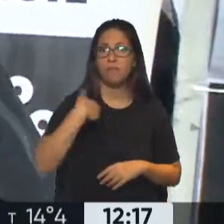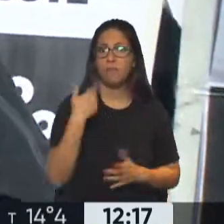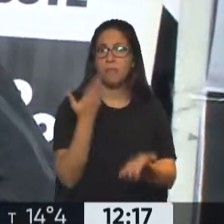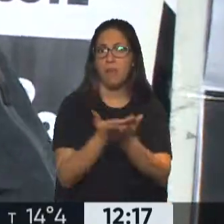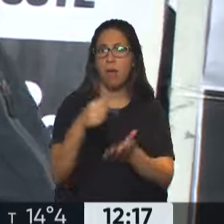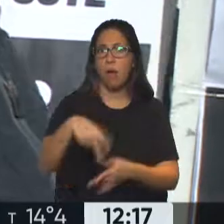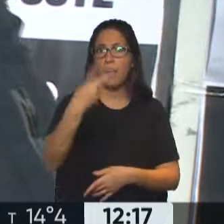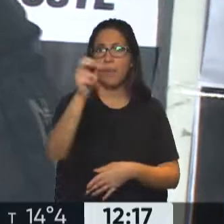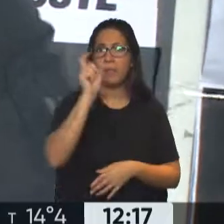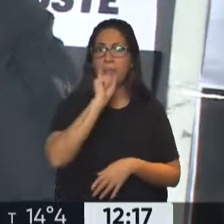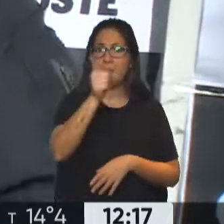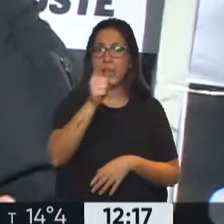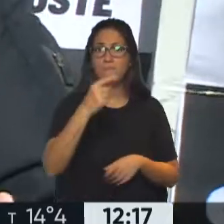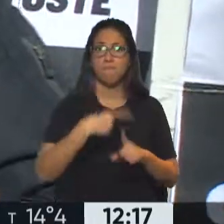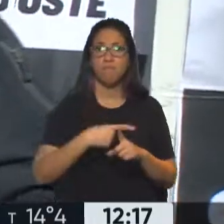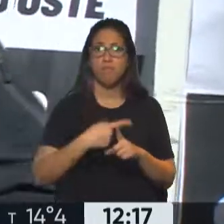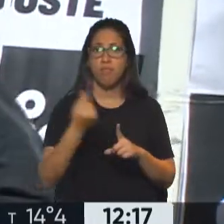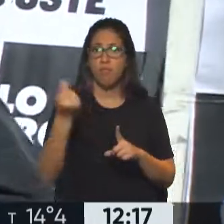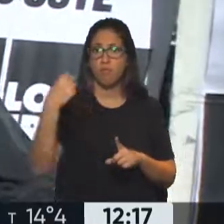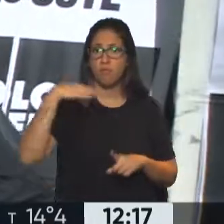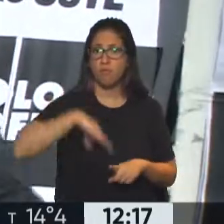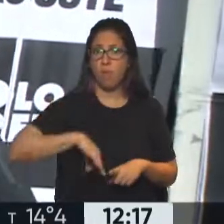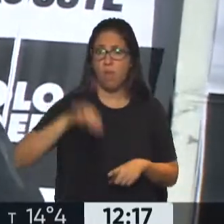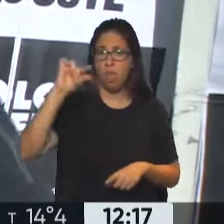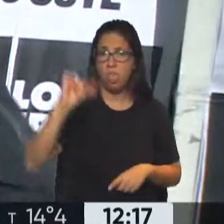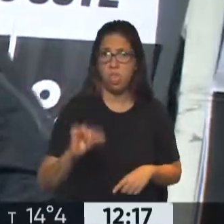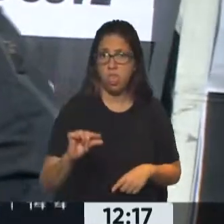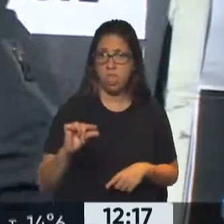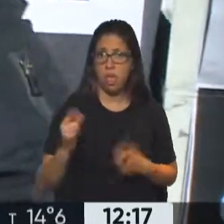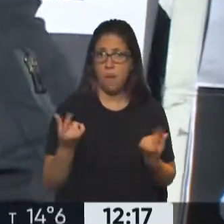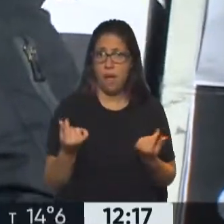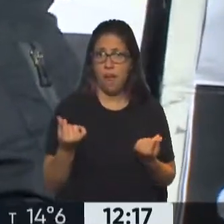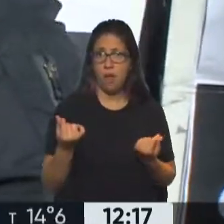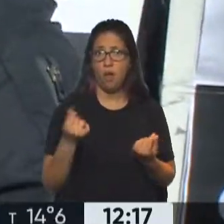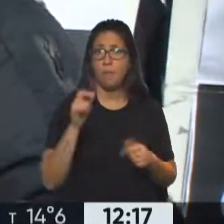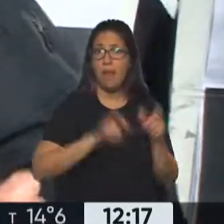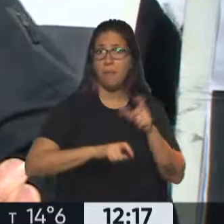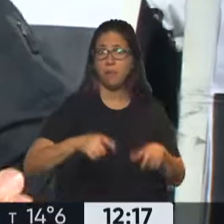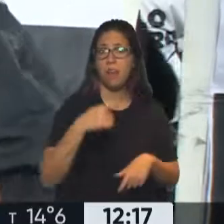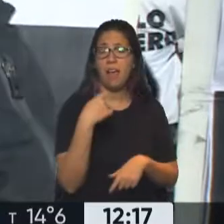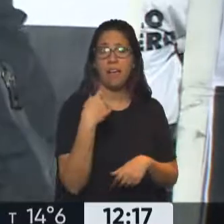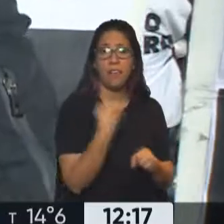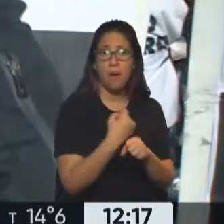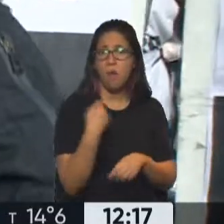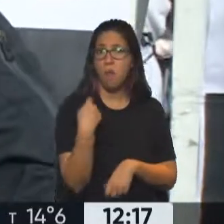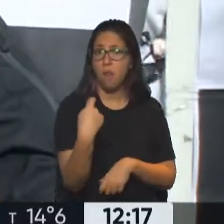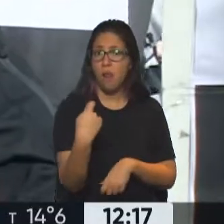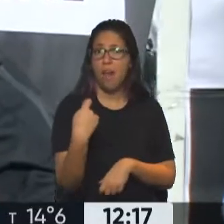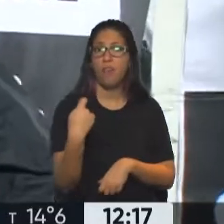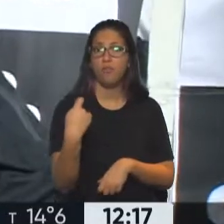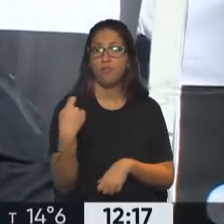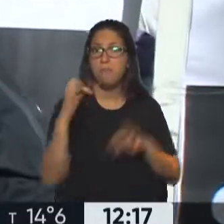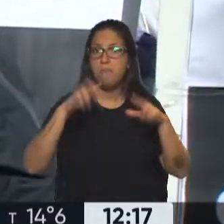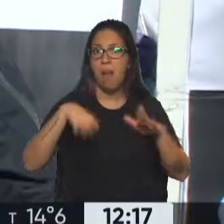tal vez tiene que ser de veinte mil por la pérdida de ingresos que tienen los trabajadores precarizados los jubilados los del potencial trabajo estamos